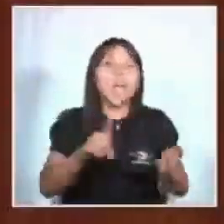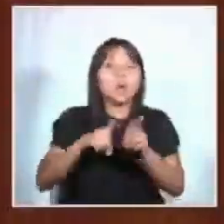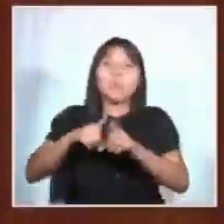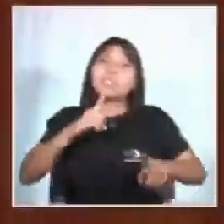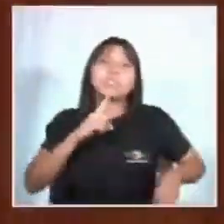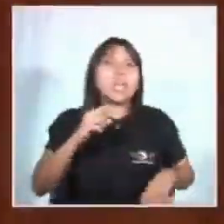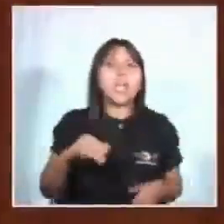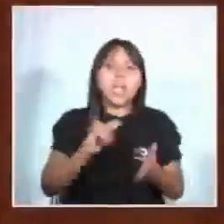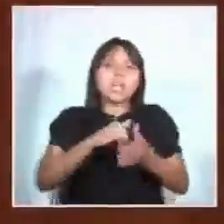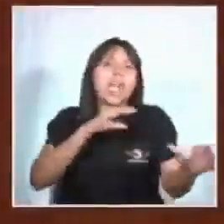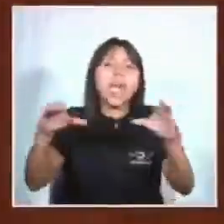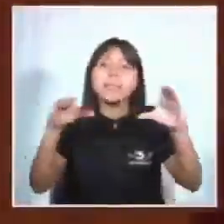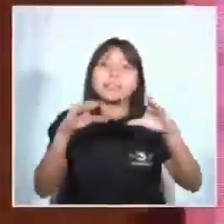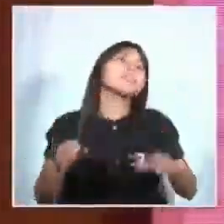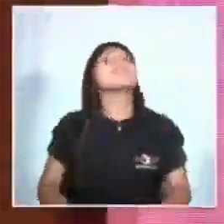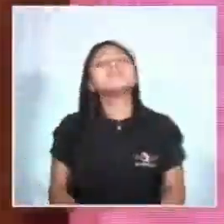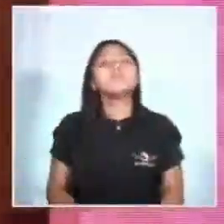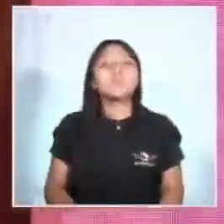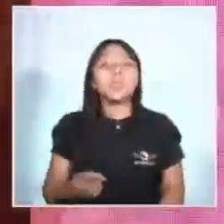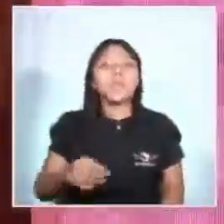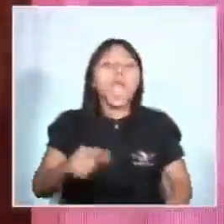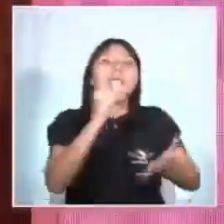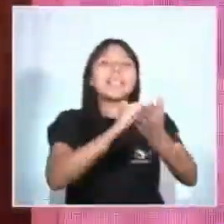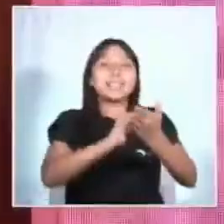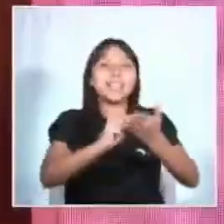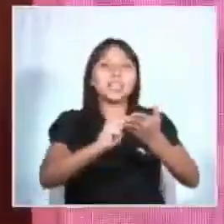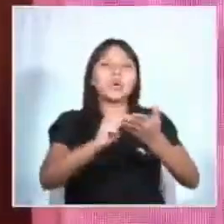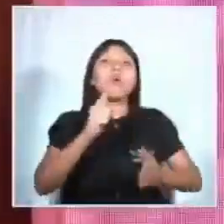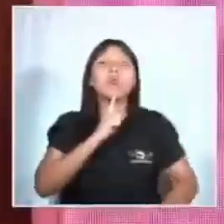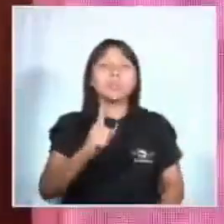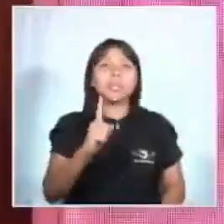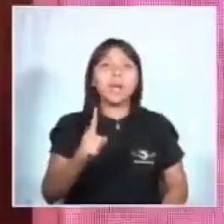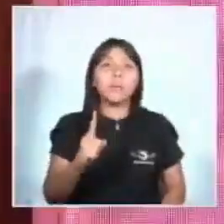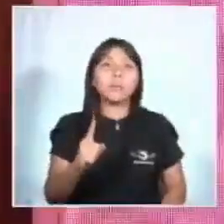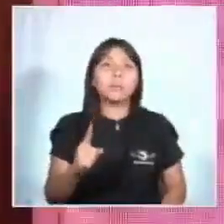ni tampoco qué están haciendo. Escrito está.